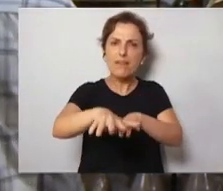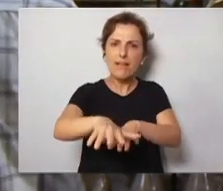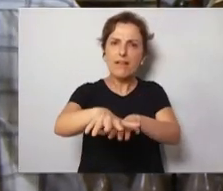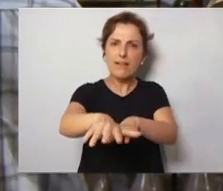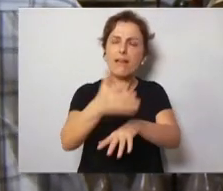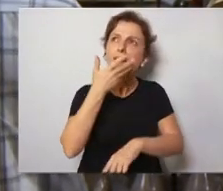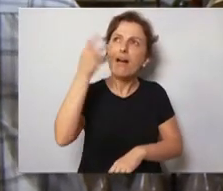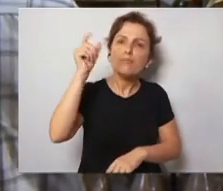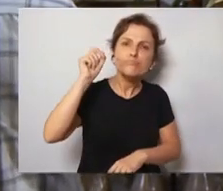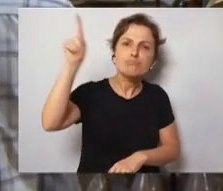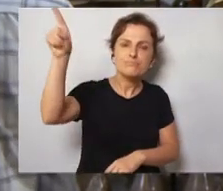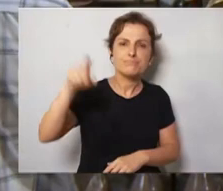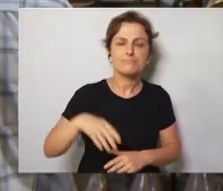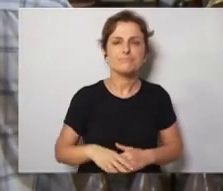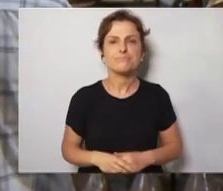d